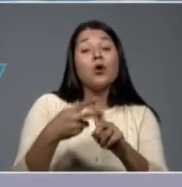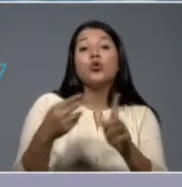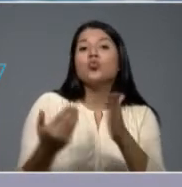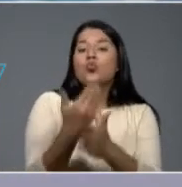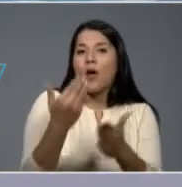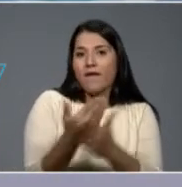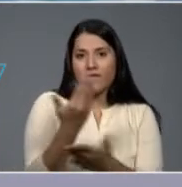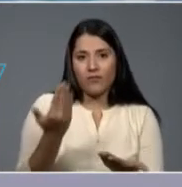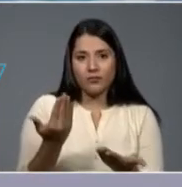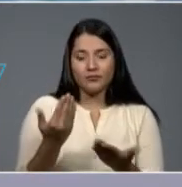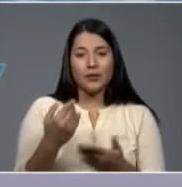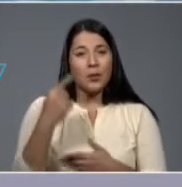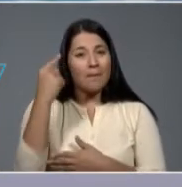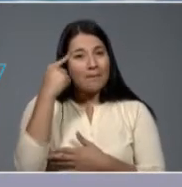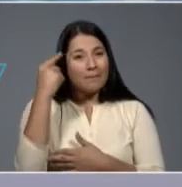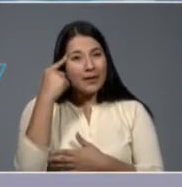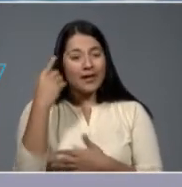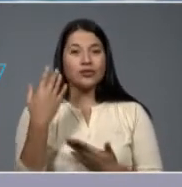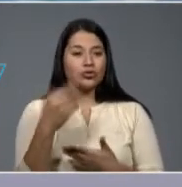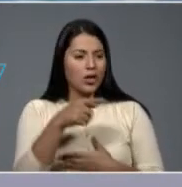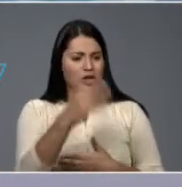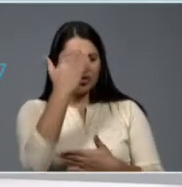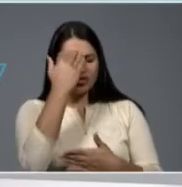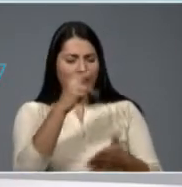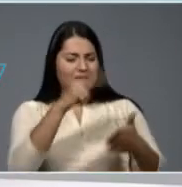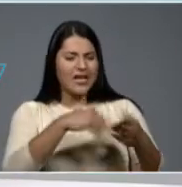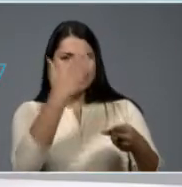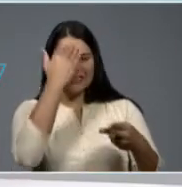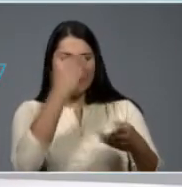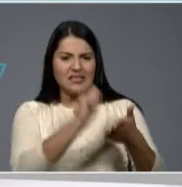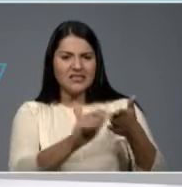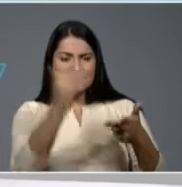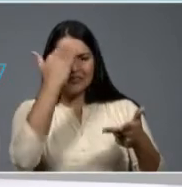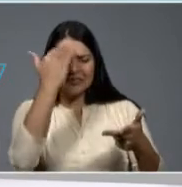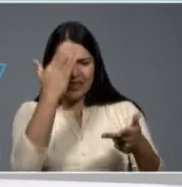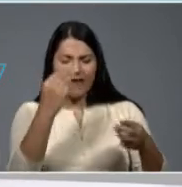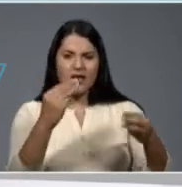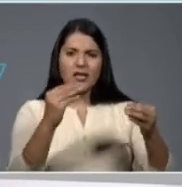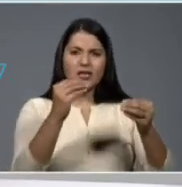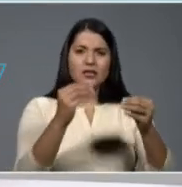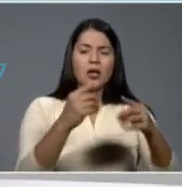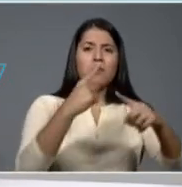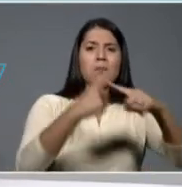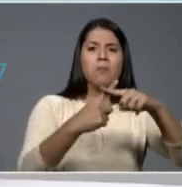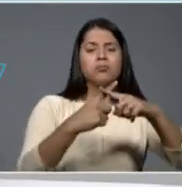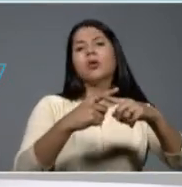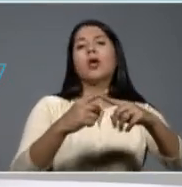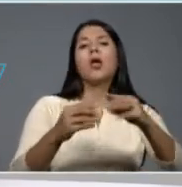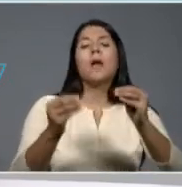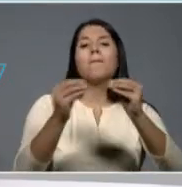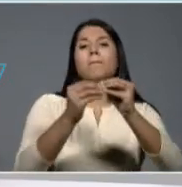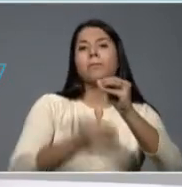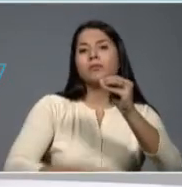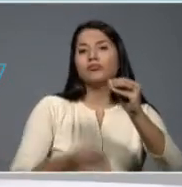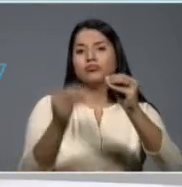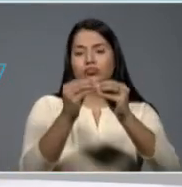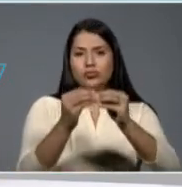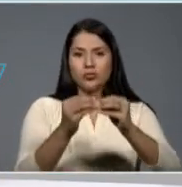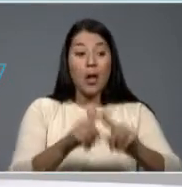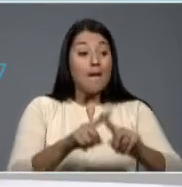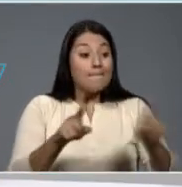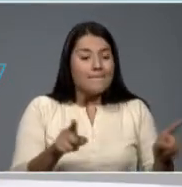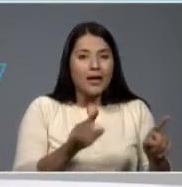analfabetos del siglo XXI. Saben leer, saben escribir, saben operaciones matemáticas, procesan diferentes tipos de texto, pero son analfabetos